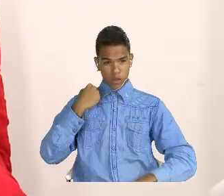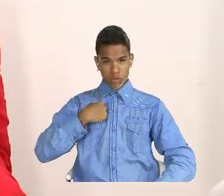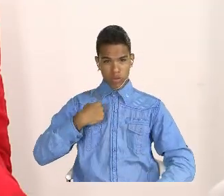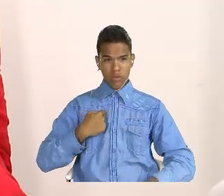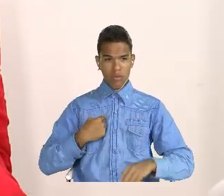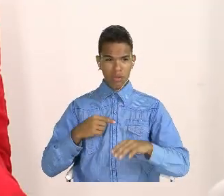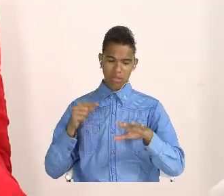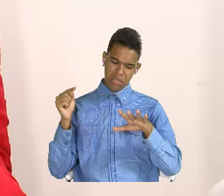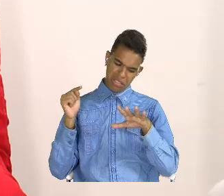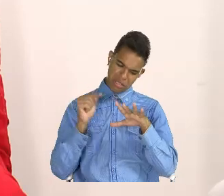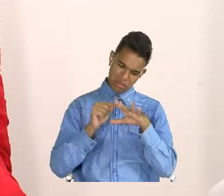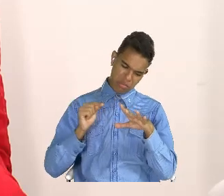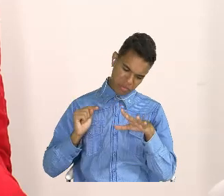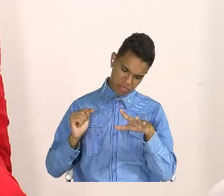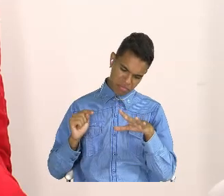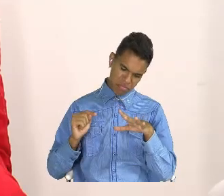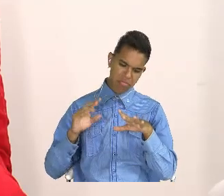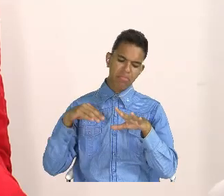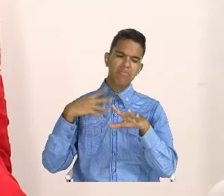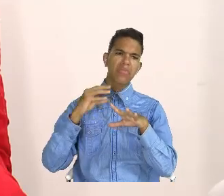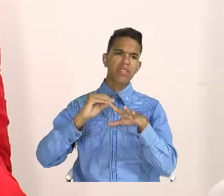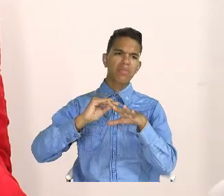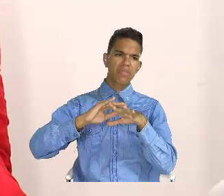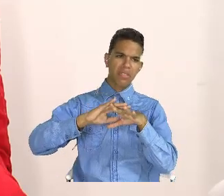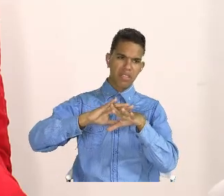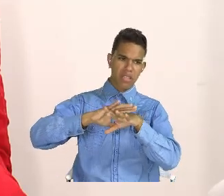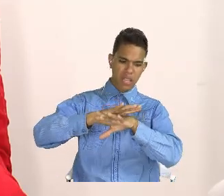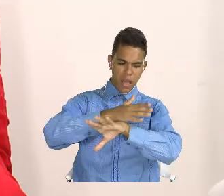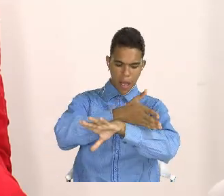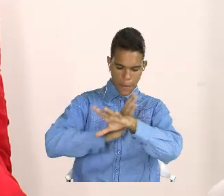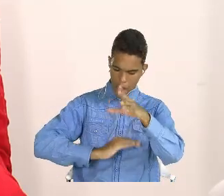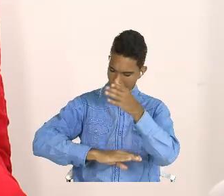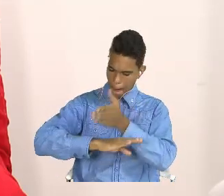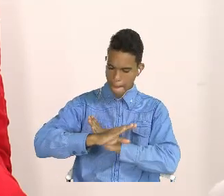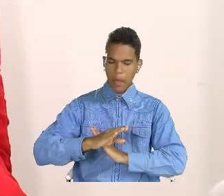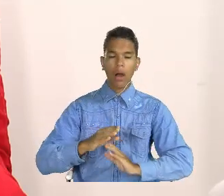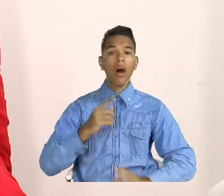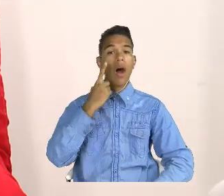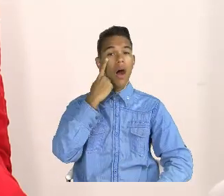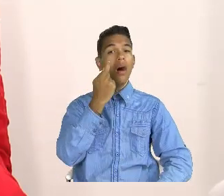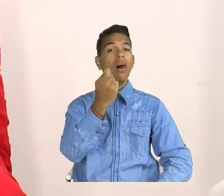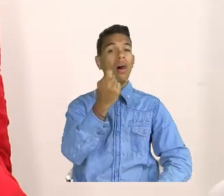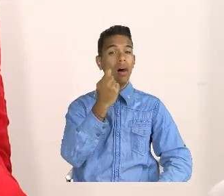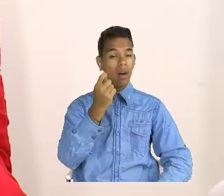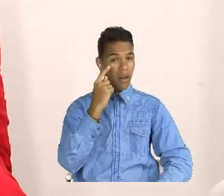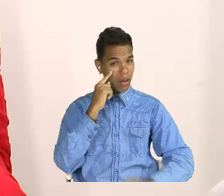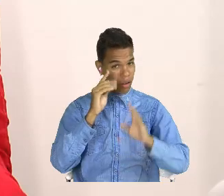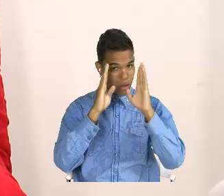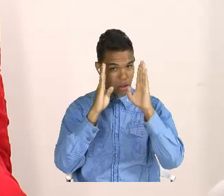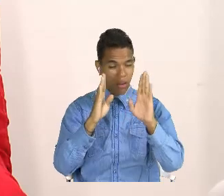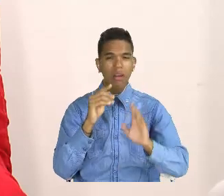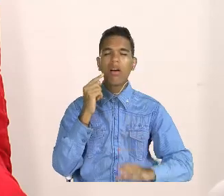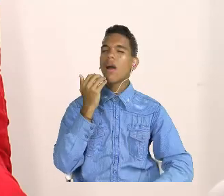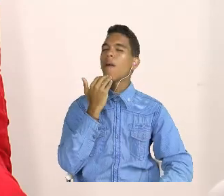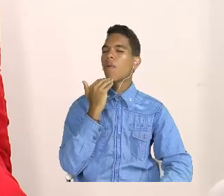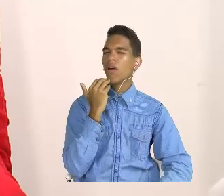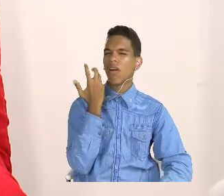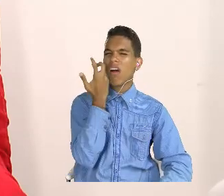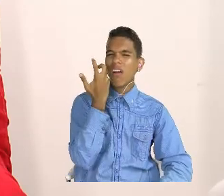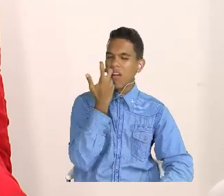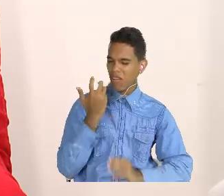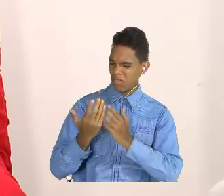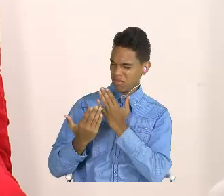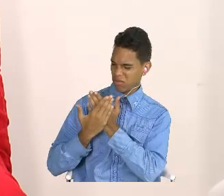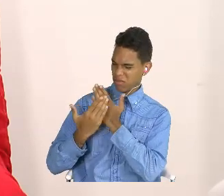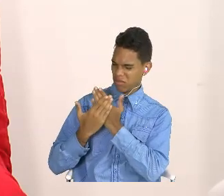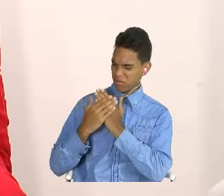dedo, sí, y hoy día ya amputado mis extremidades. Entonces, es de prestarle mucha atención. Doctor, ¿cuáles son los síntomas exactamente